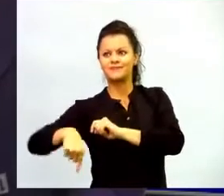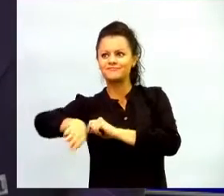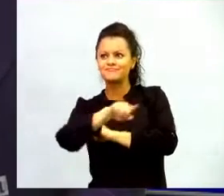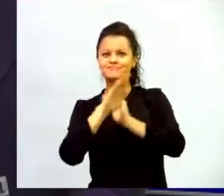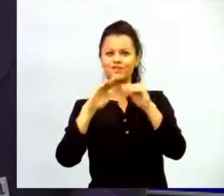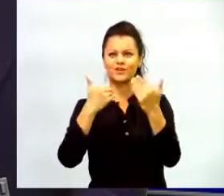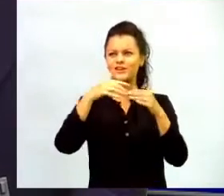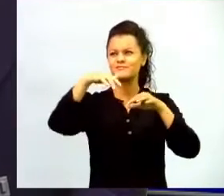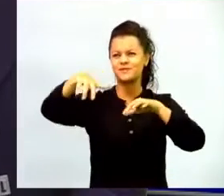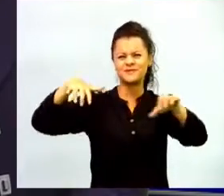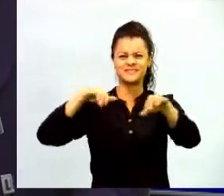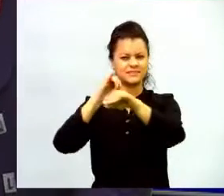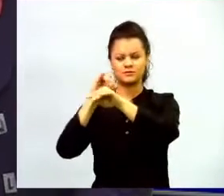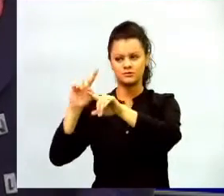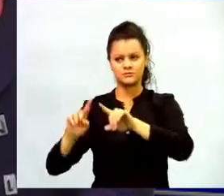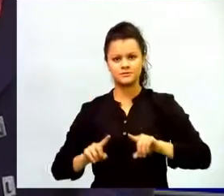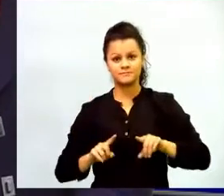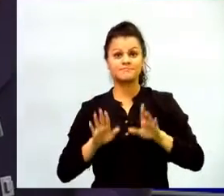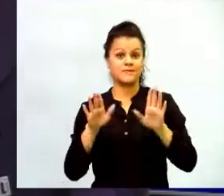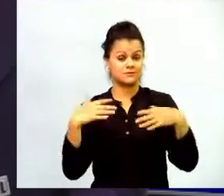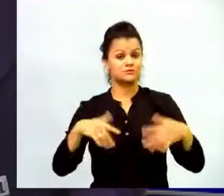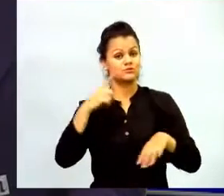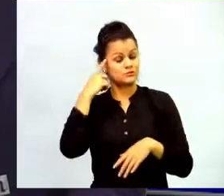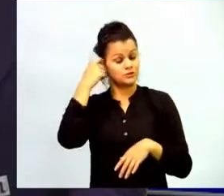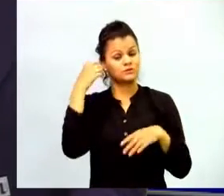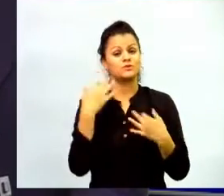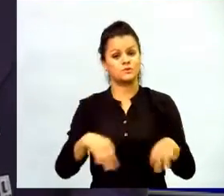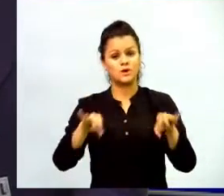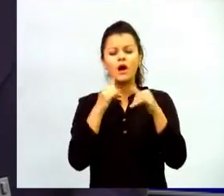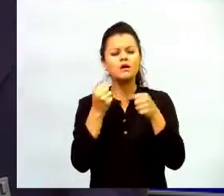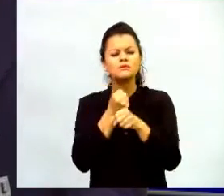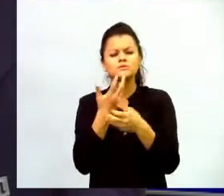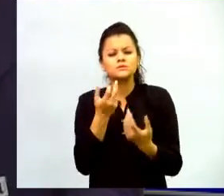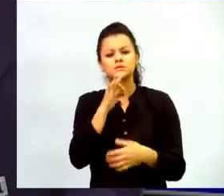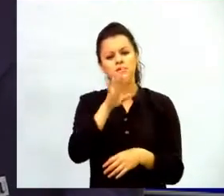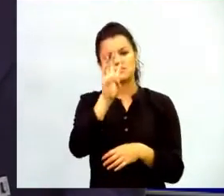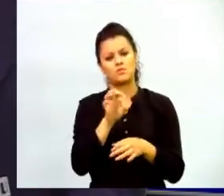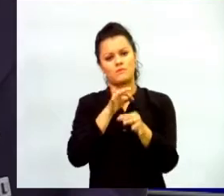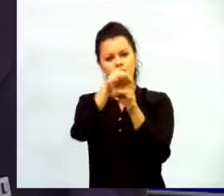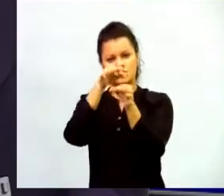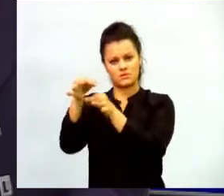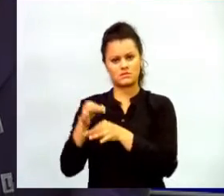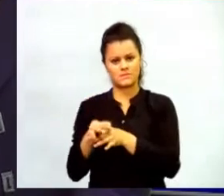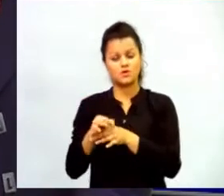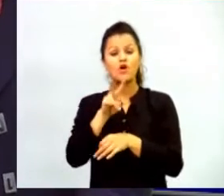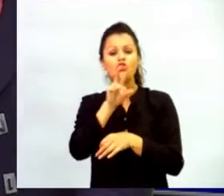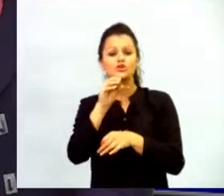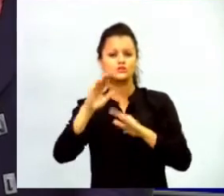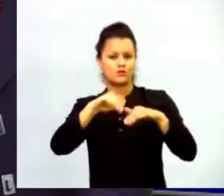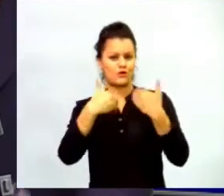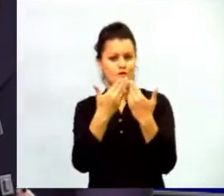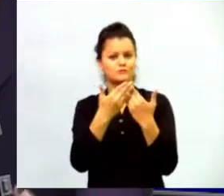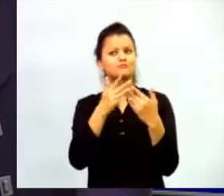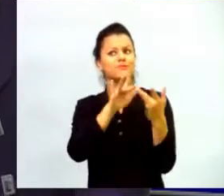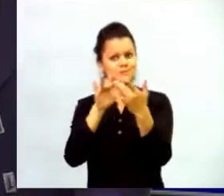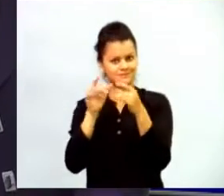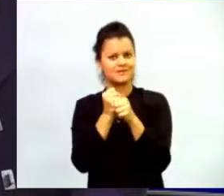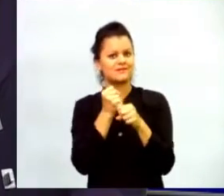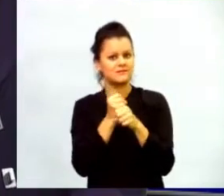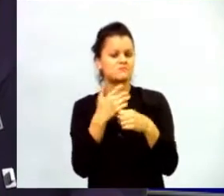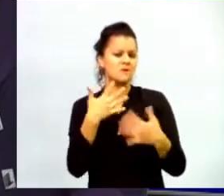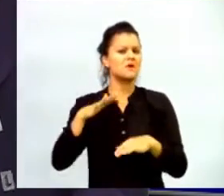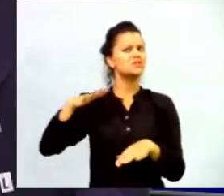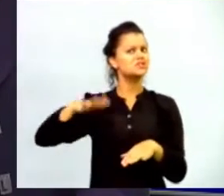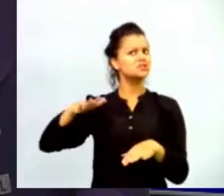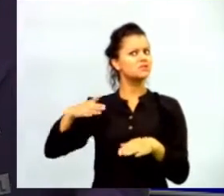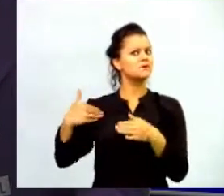un reto importante. Estamos trabajando en este momento en 39 municipios en el país con 200 instituciones educativas. Llevamos, digamos, cinco meses en lo